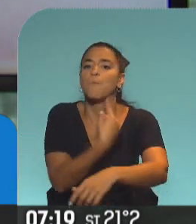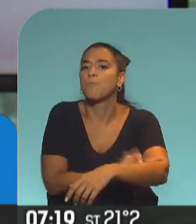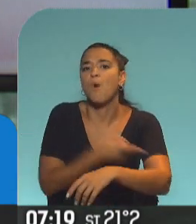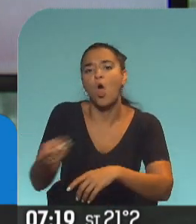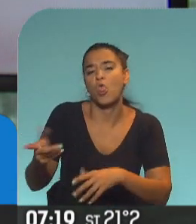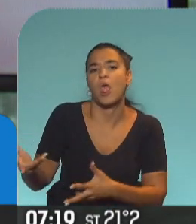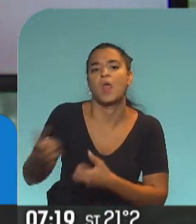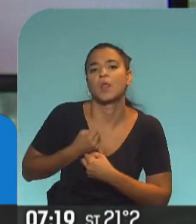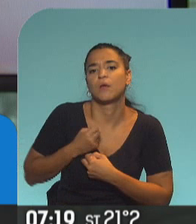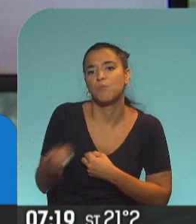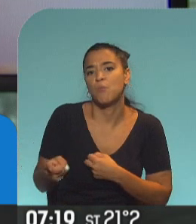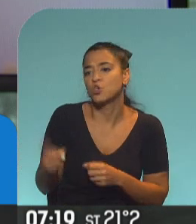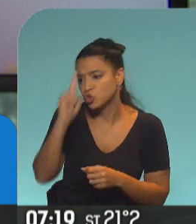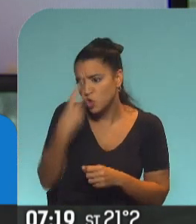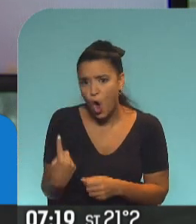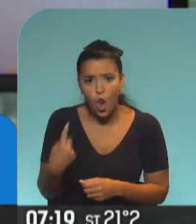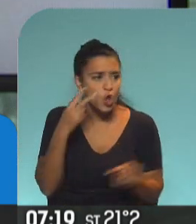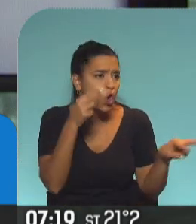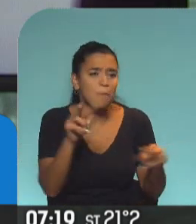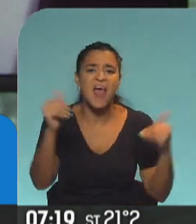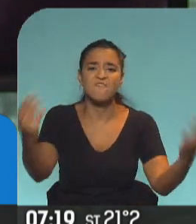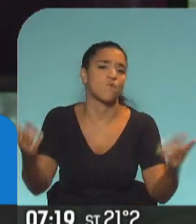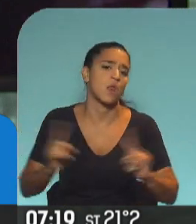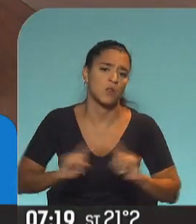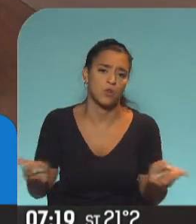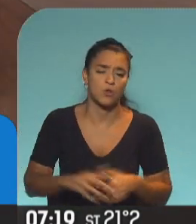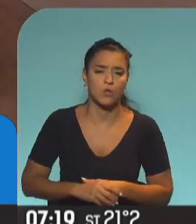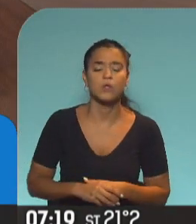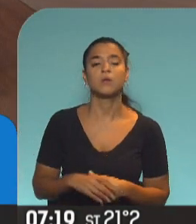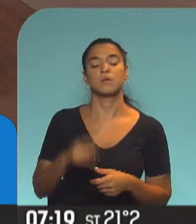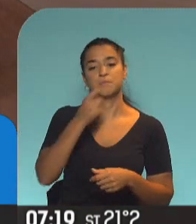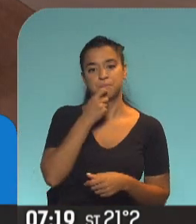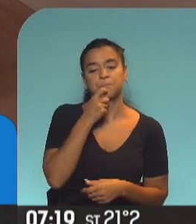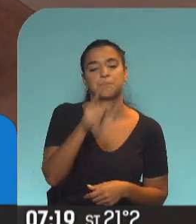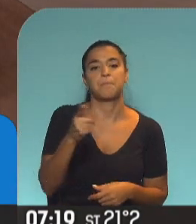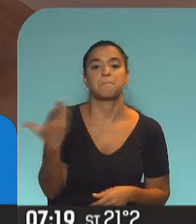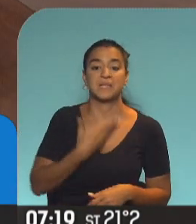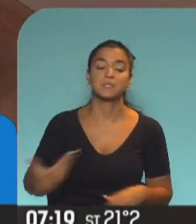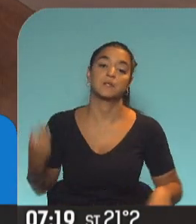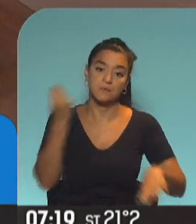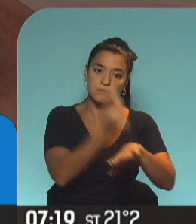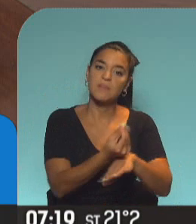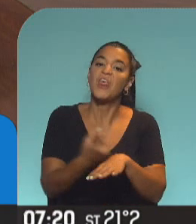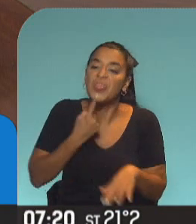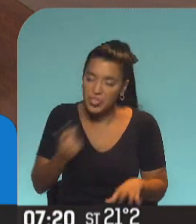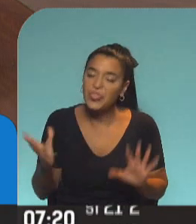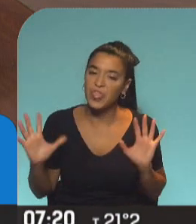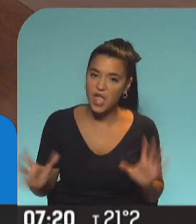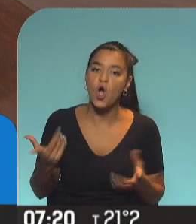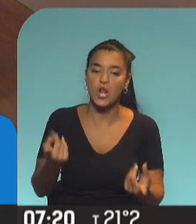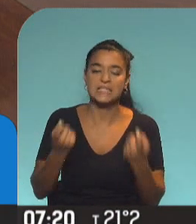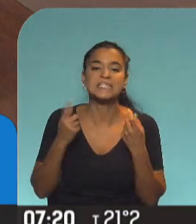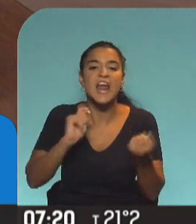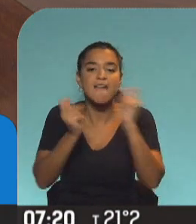endogámico, casi autista, que no mira hacia afuera. Ahora, Néstor, cuando asumió el presidente ya había hecho referencia a la necesidad de la reforma judicial.